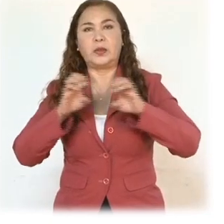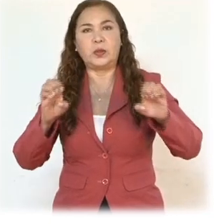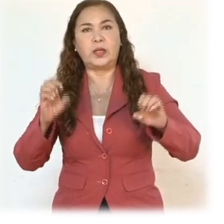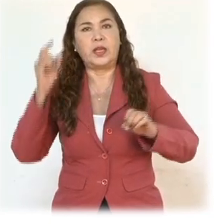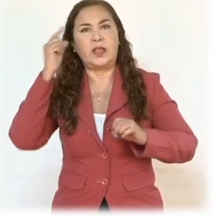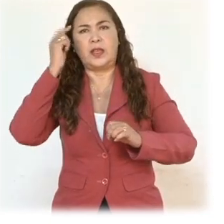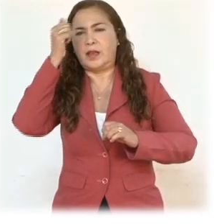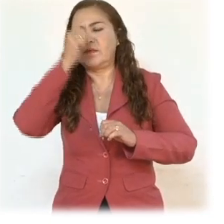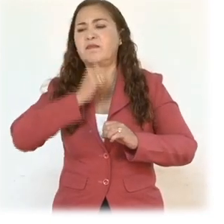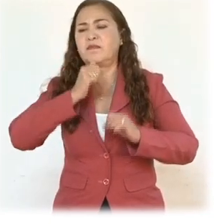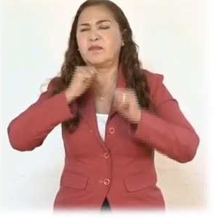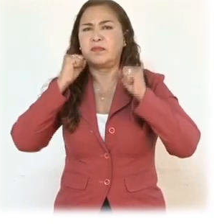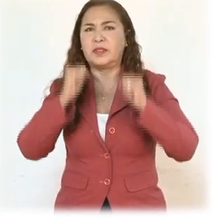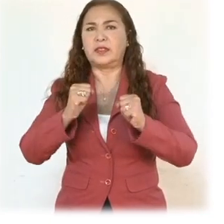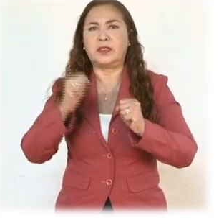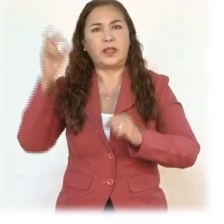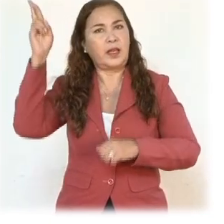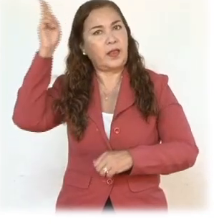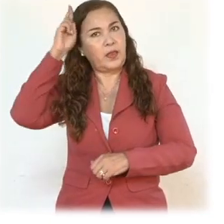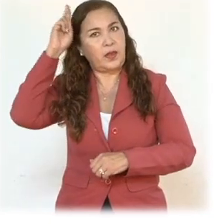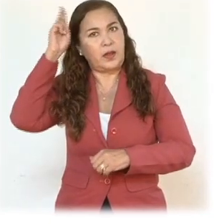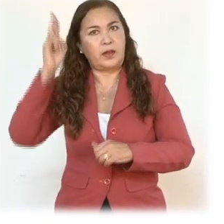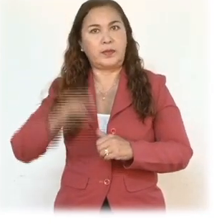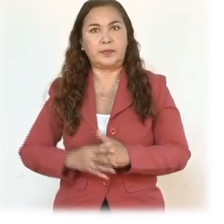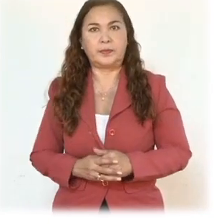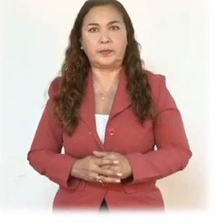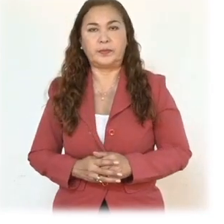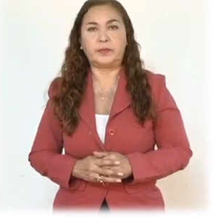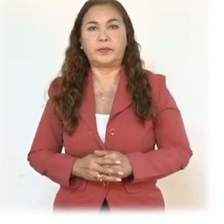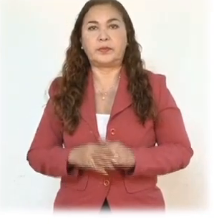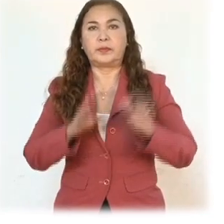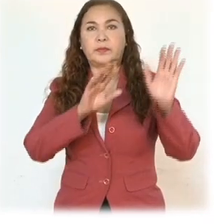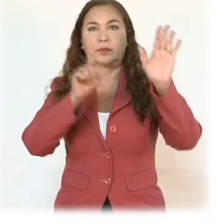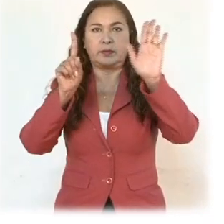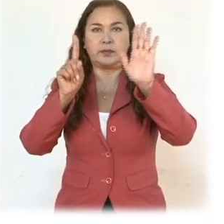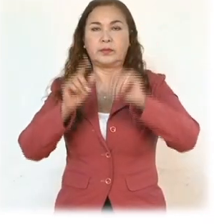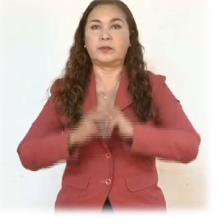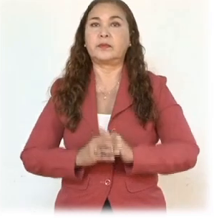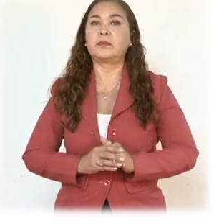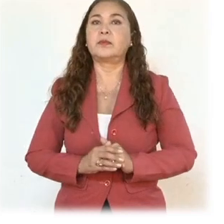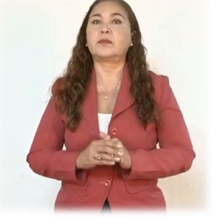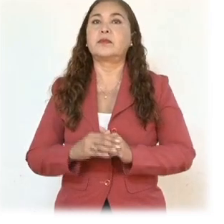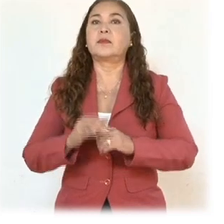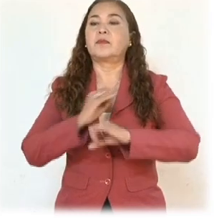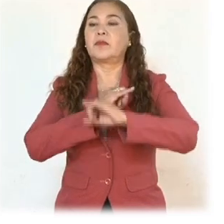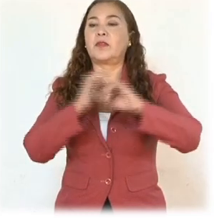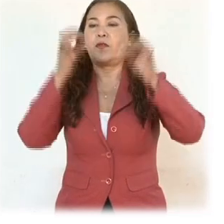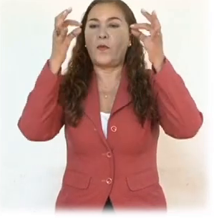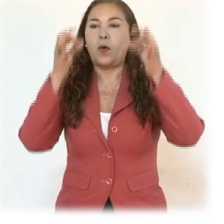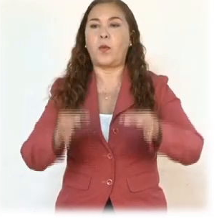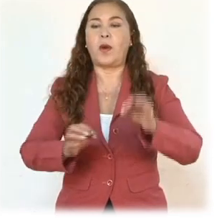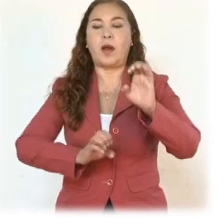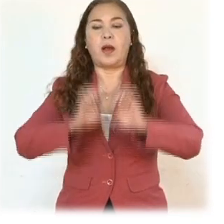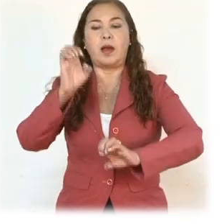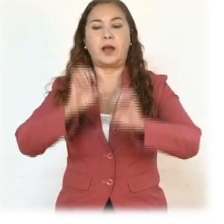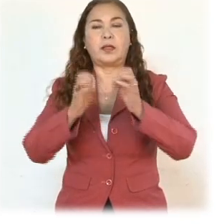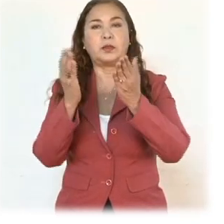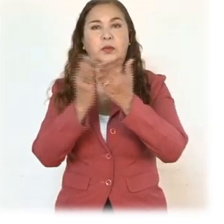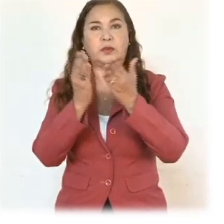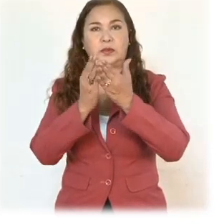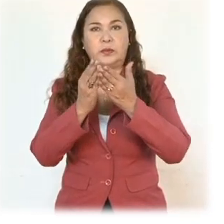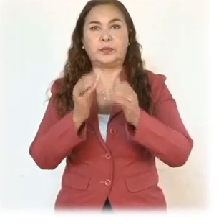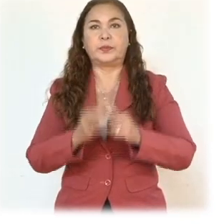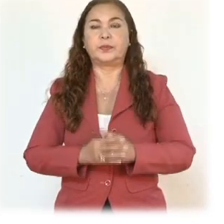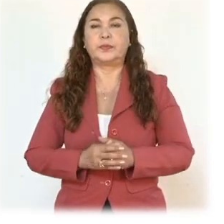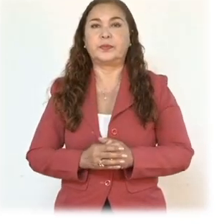día de la resistencia indígena 16 cierre formal del diagnóstico